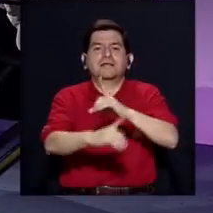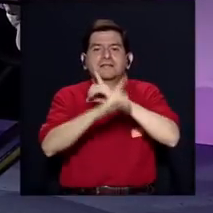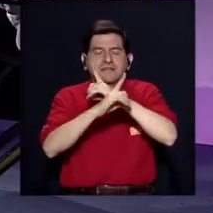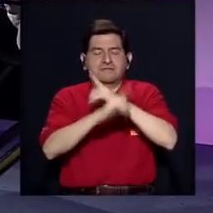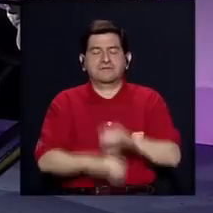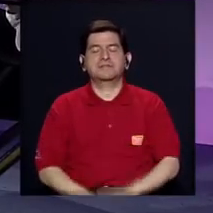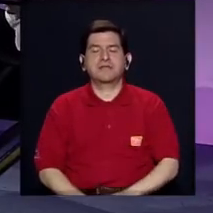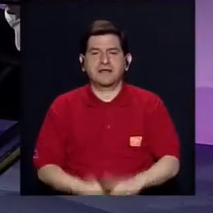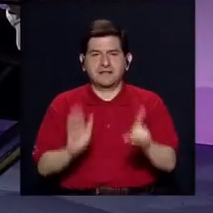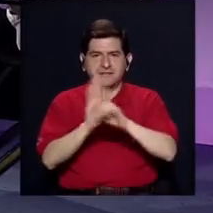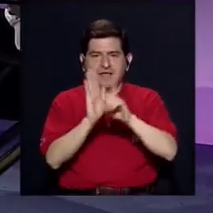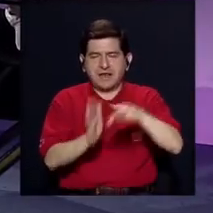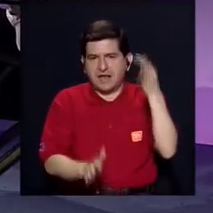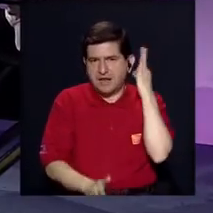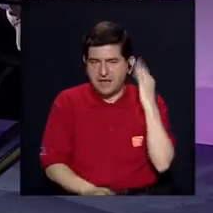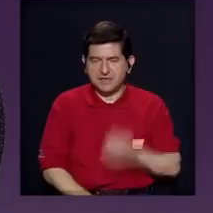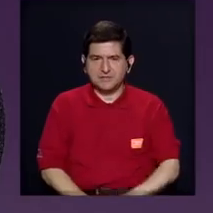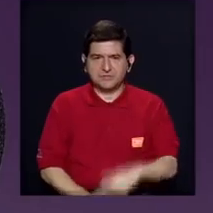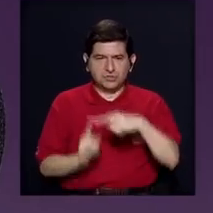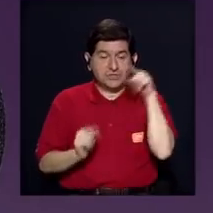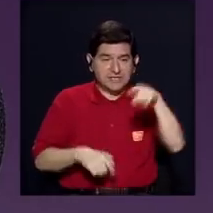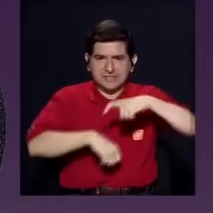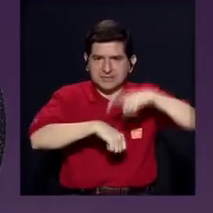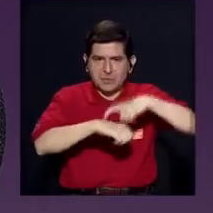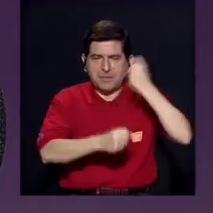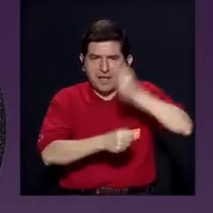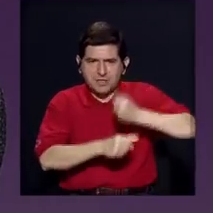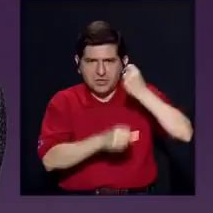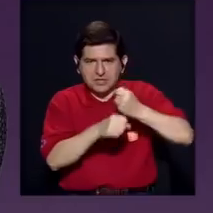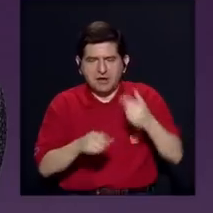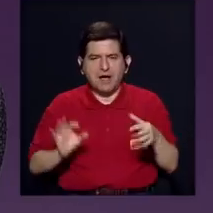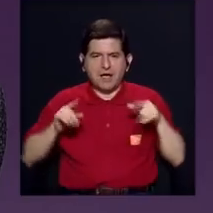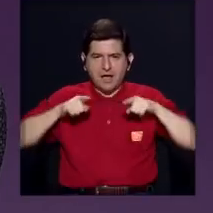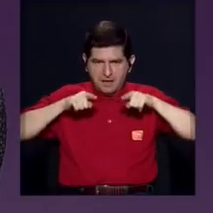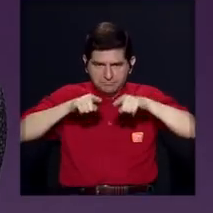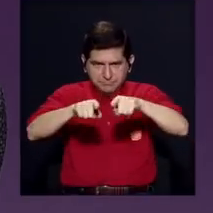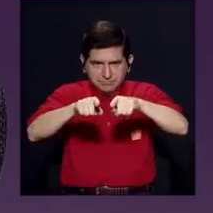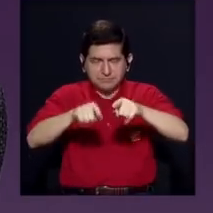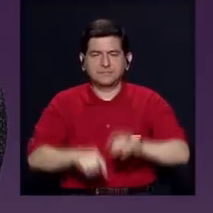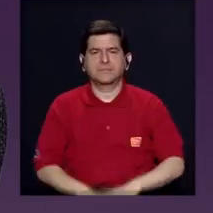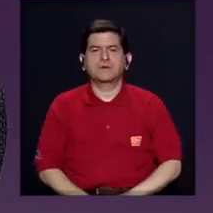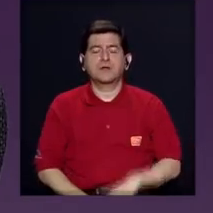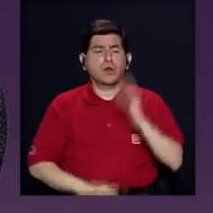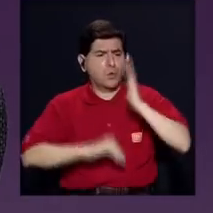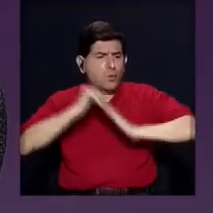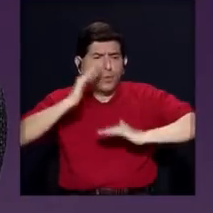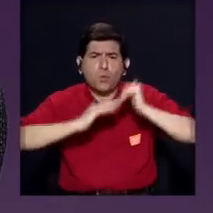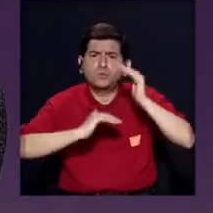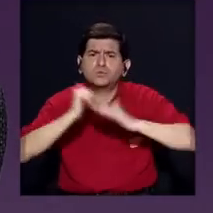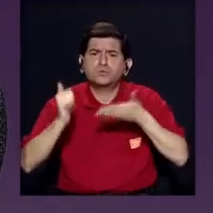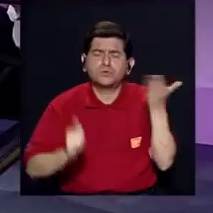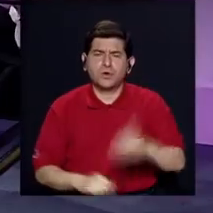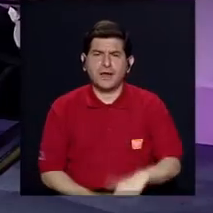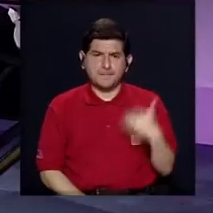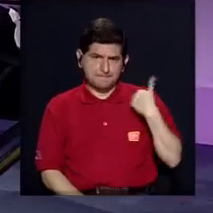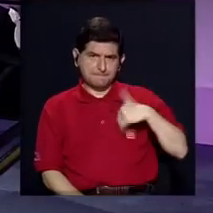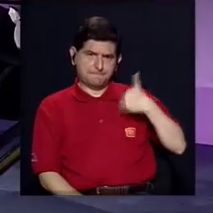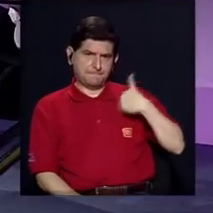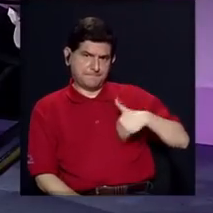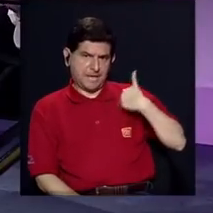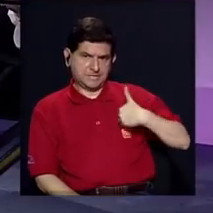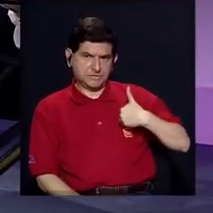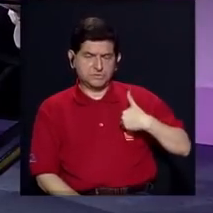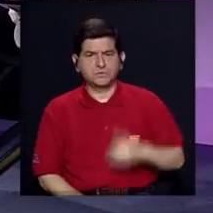de los derechos de las mujeres desde ahí trabajaremos hombro a hombro en construir masculinidad